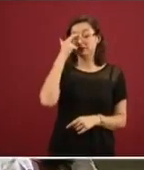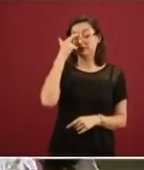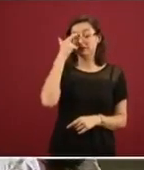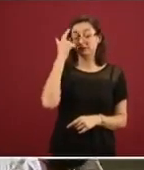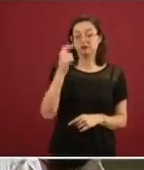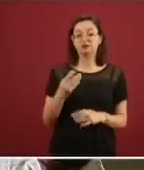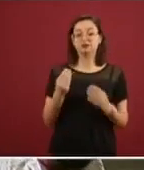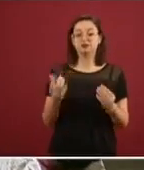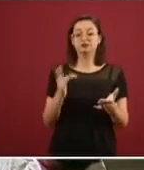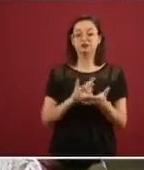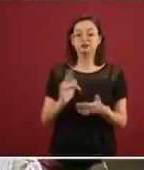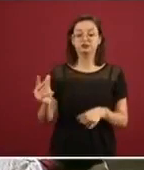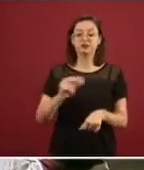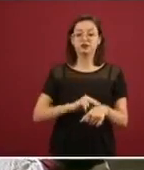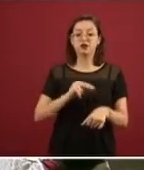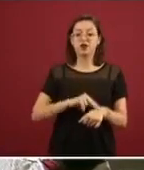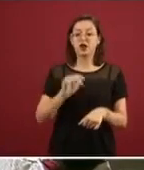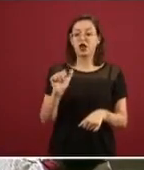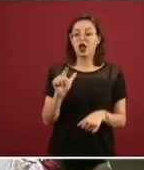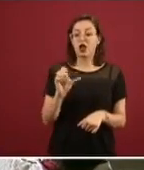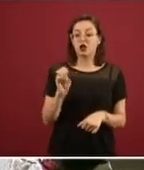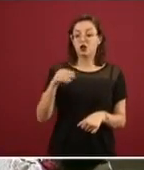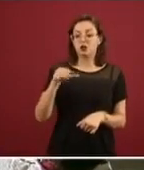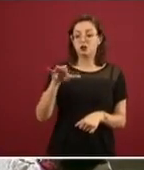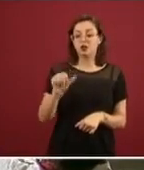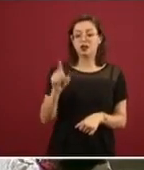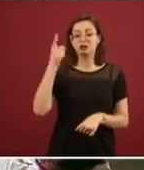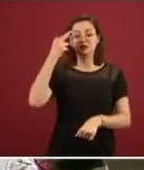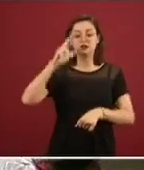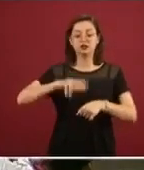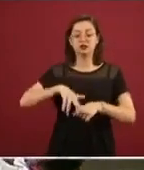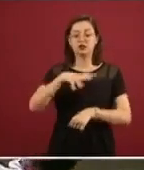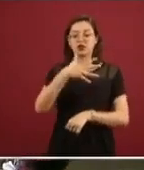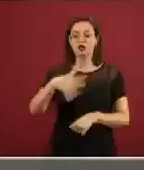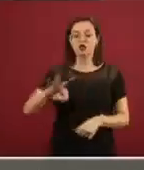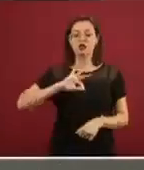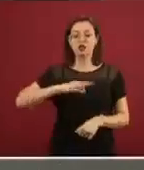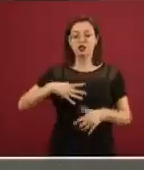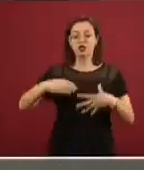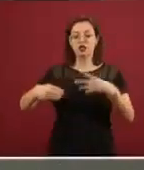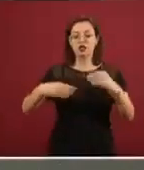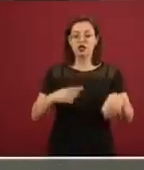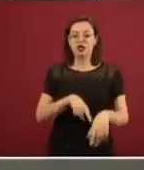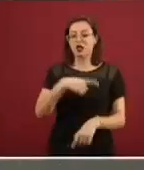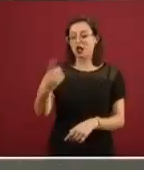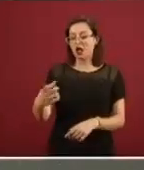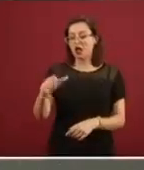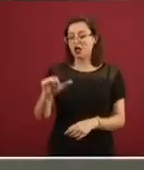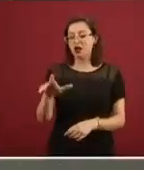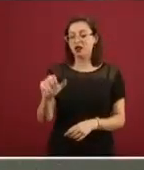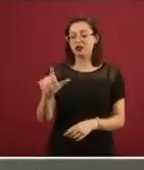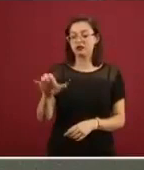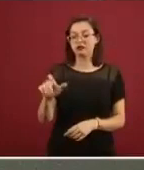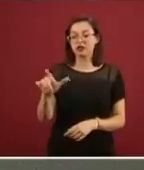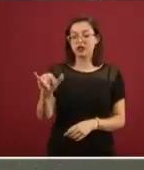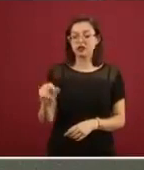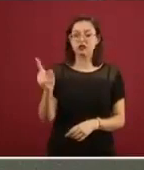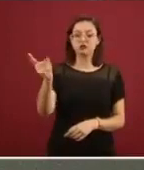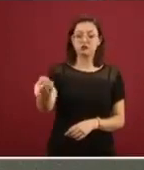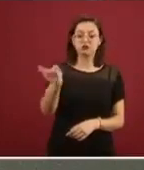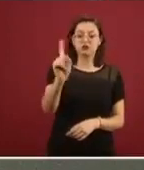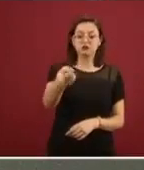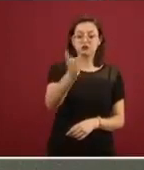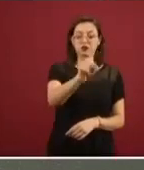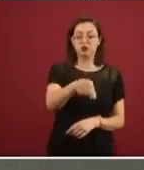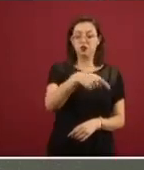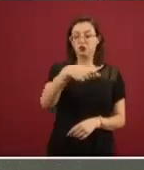doctor José Luis Salomía, director general de epidemiología. Vamos a empezar aquí de este lado con Araceli. Usted, esta